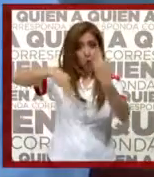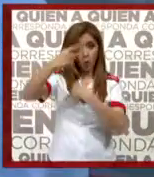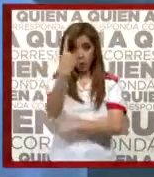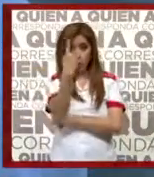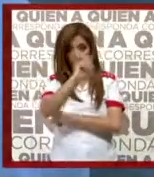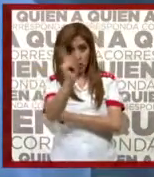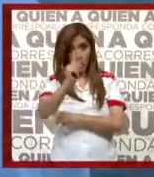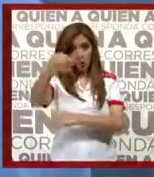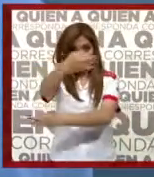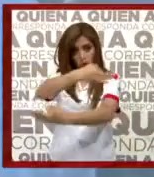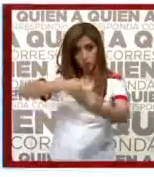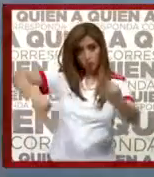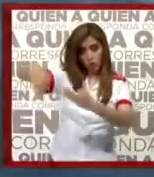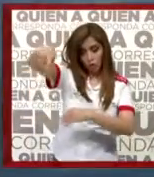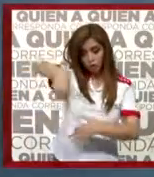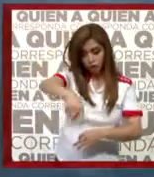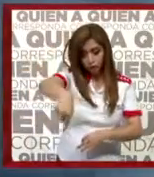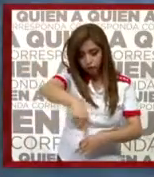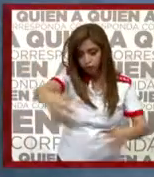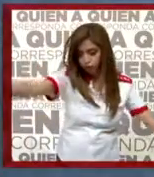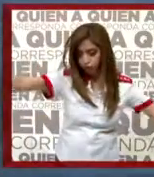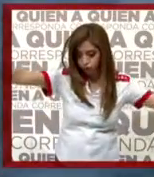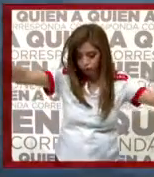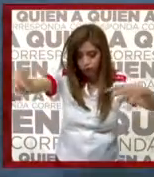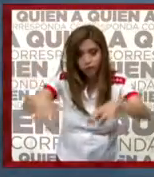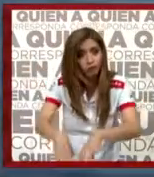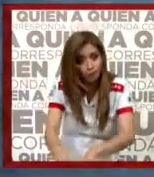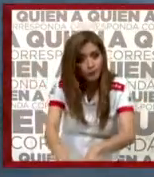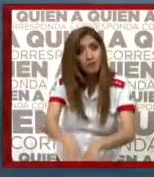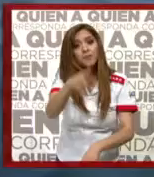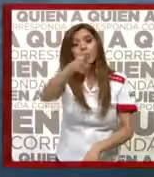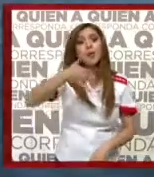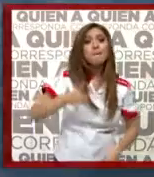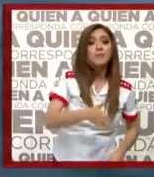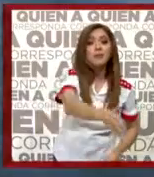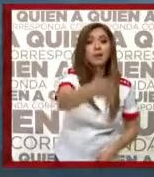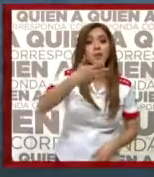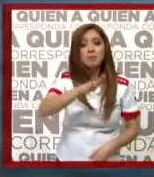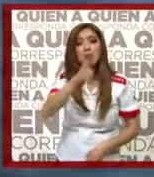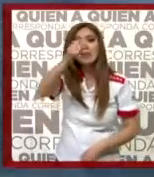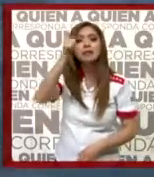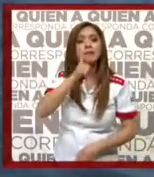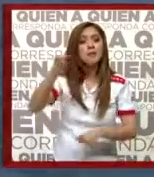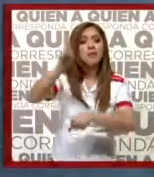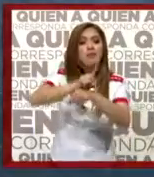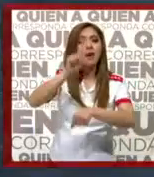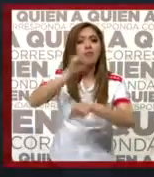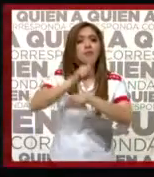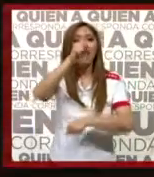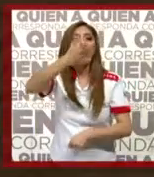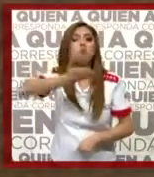30 los pescadores de red de mariposa, pescadores que día a día reviven una tradición.